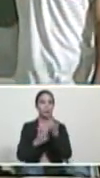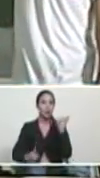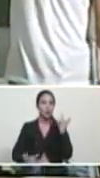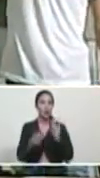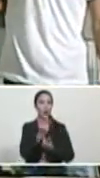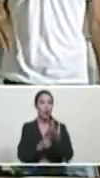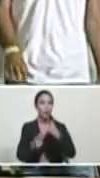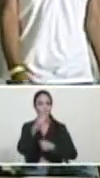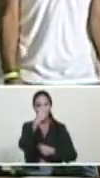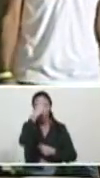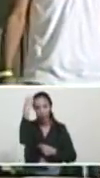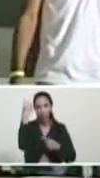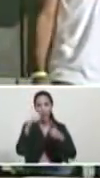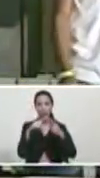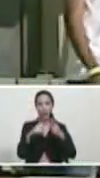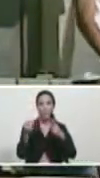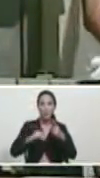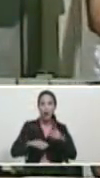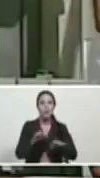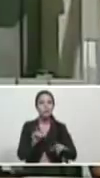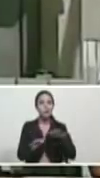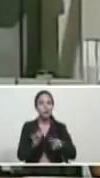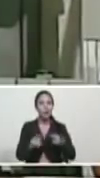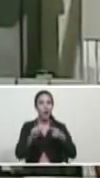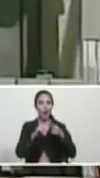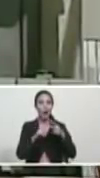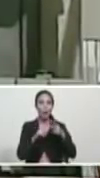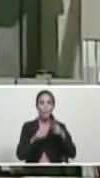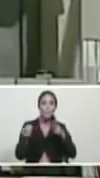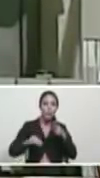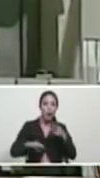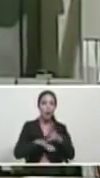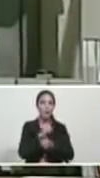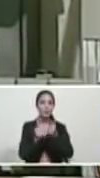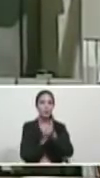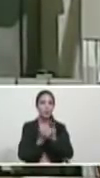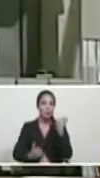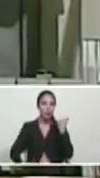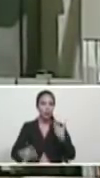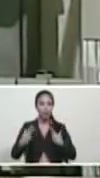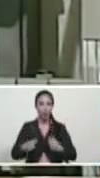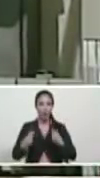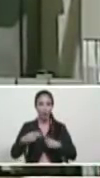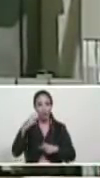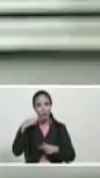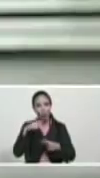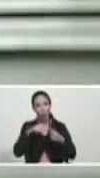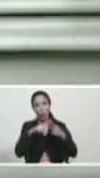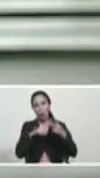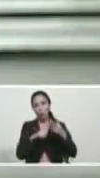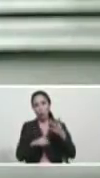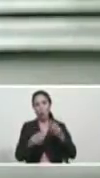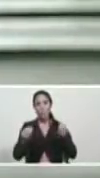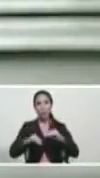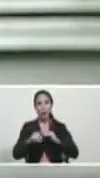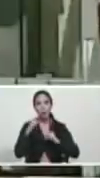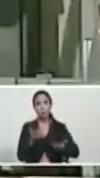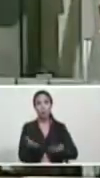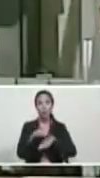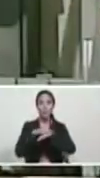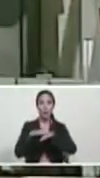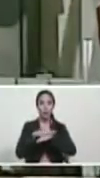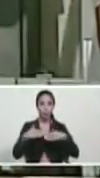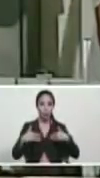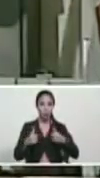Economía, junto al secretario ejecutivo del motor, doctor Henry Ventura, el ministro de